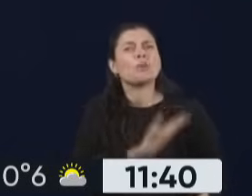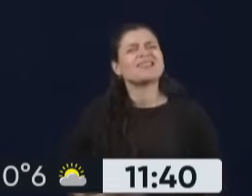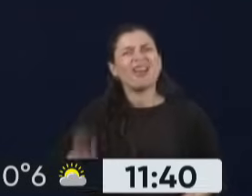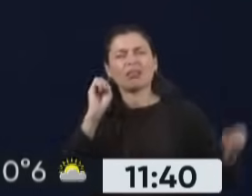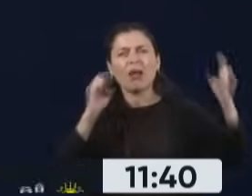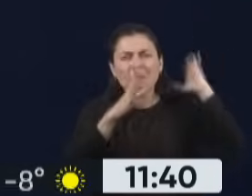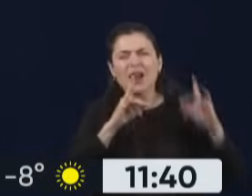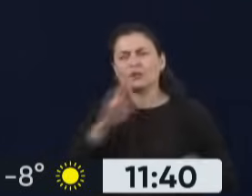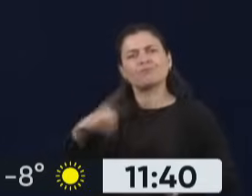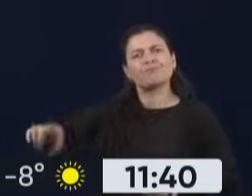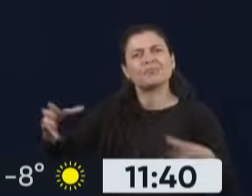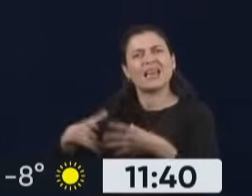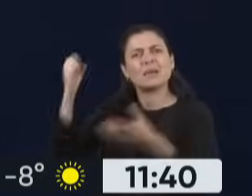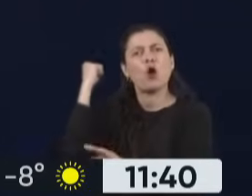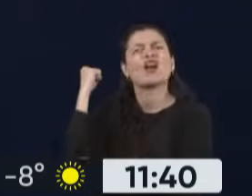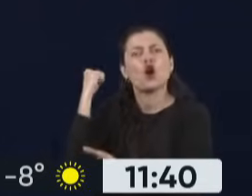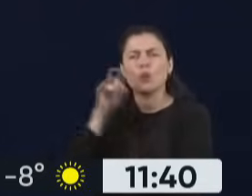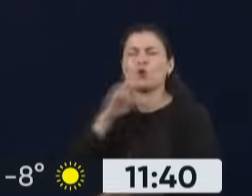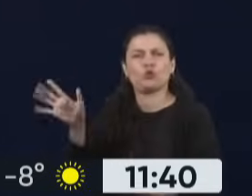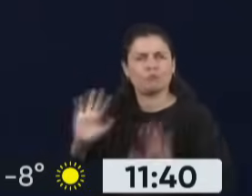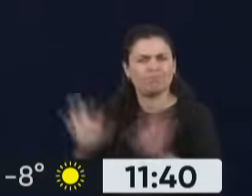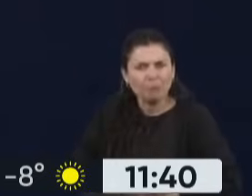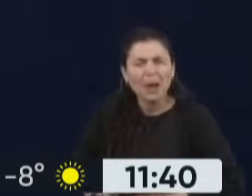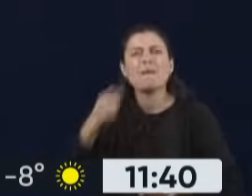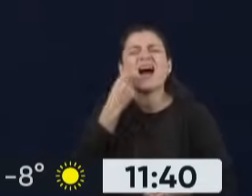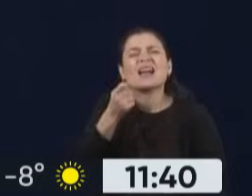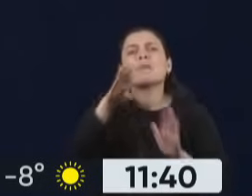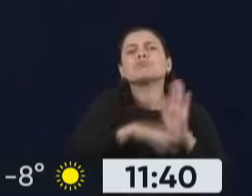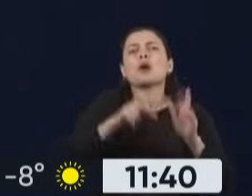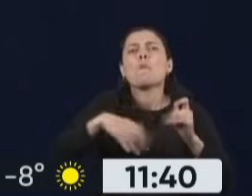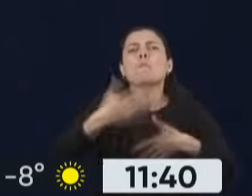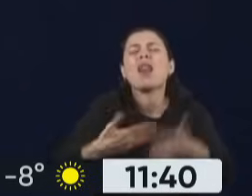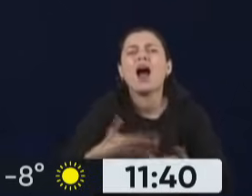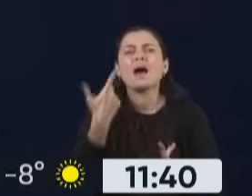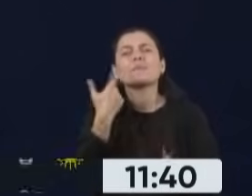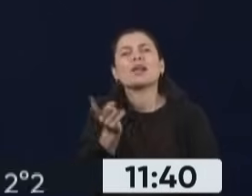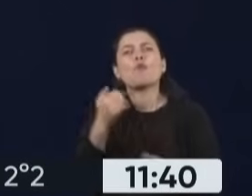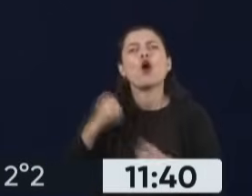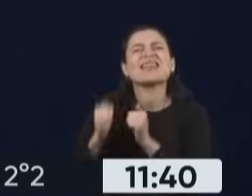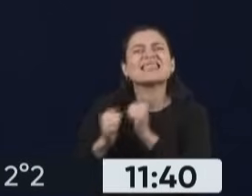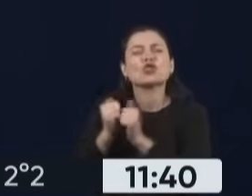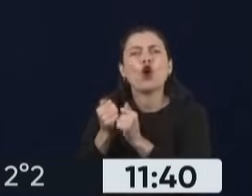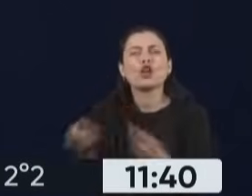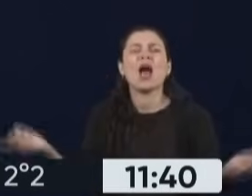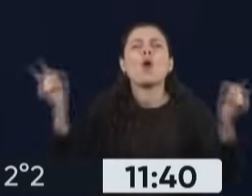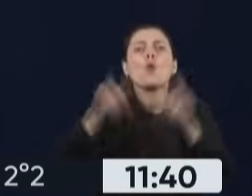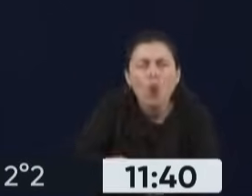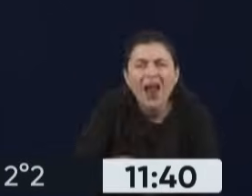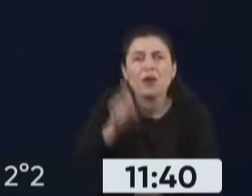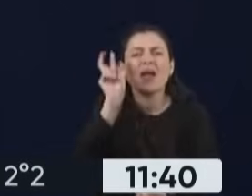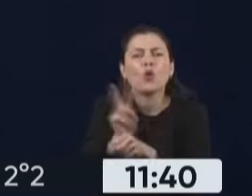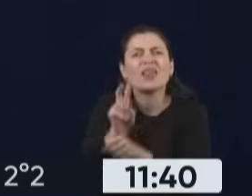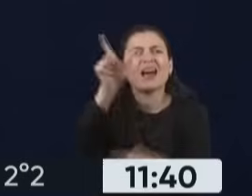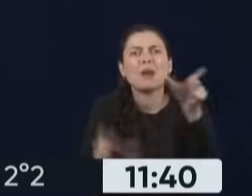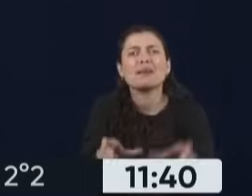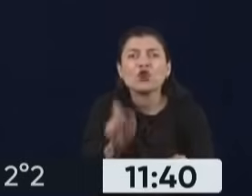al equipo económico a implementar lo que hemos llamado el Plan de Reparación Histórica de los Ahorros de los